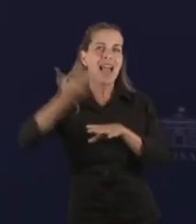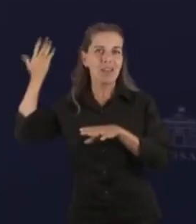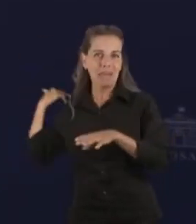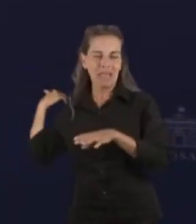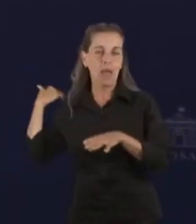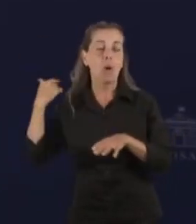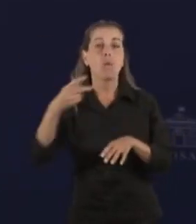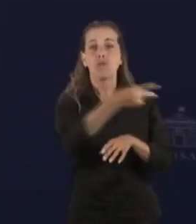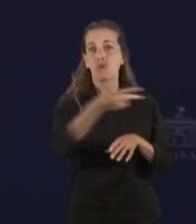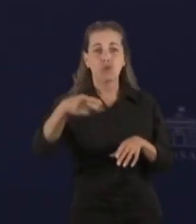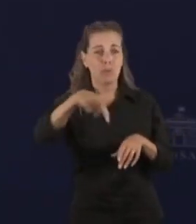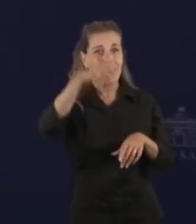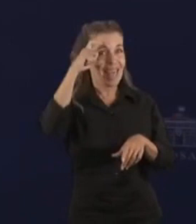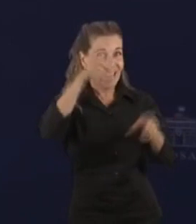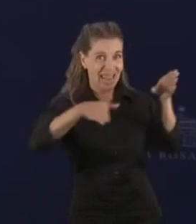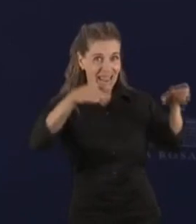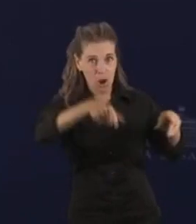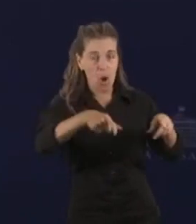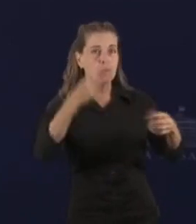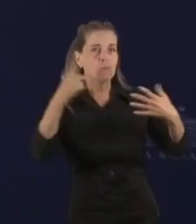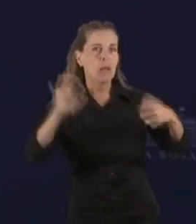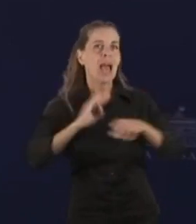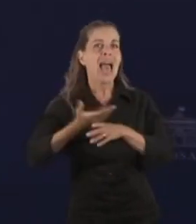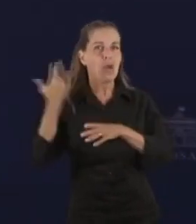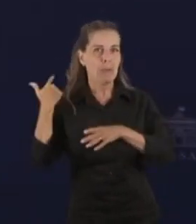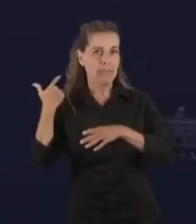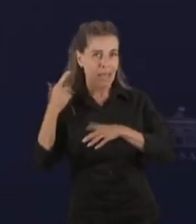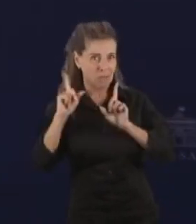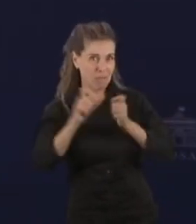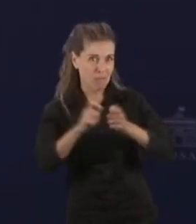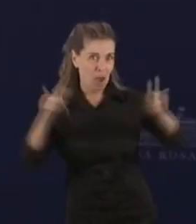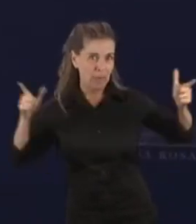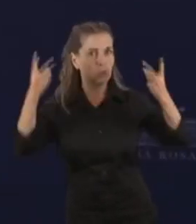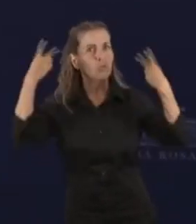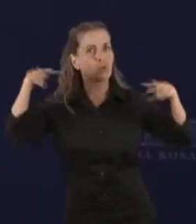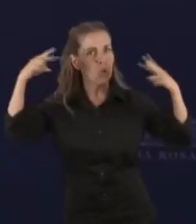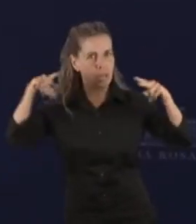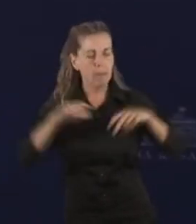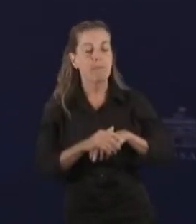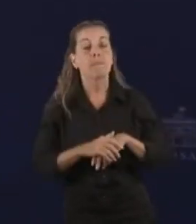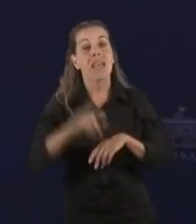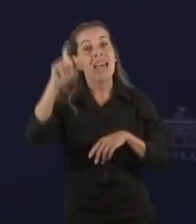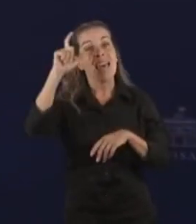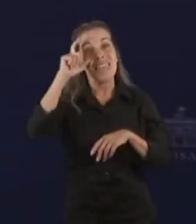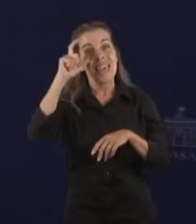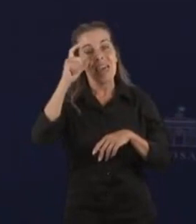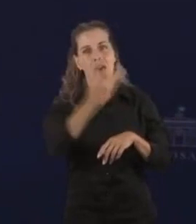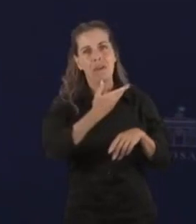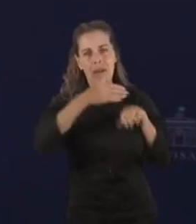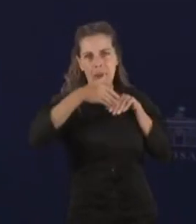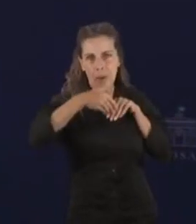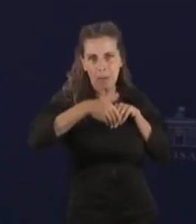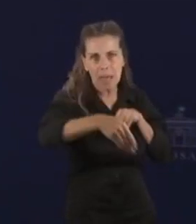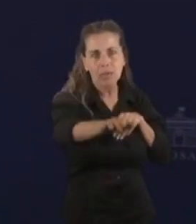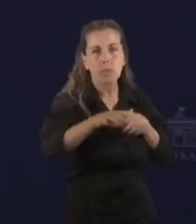de este año versus la primer quincena de enero del año pasado eh A partir del 10 de febrero alrededor de